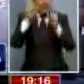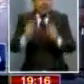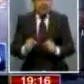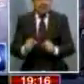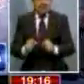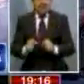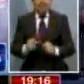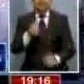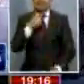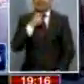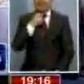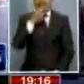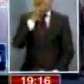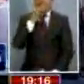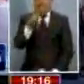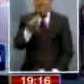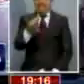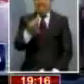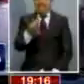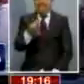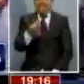Quiero decirles,